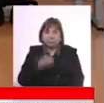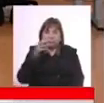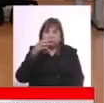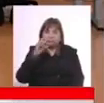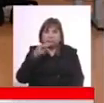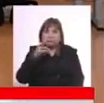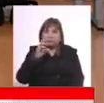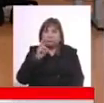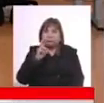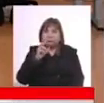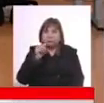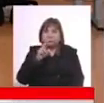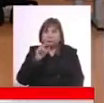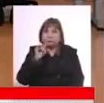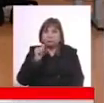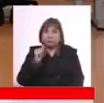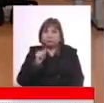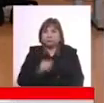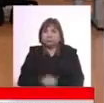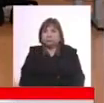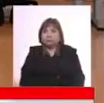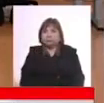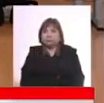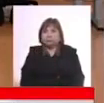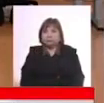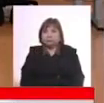Echeverría Rodríguez.